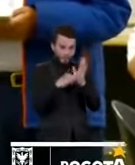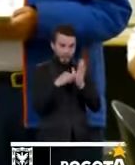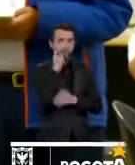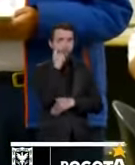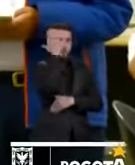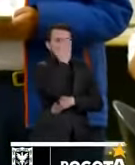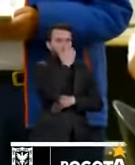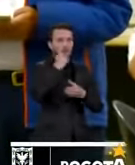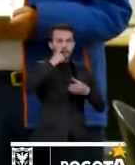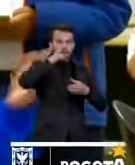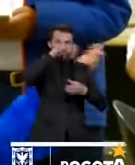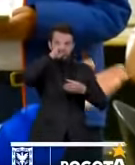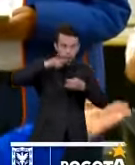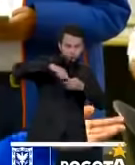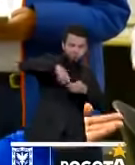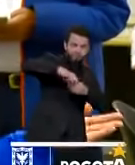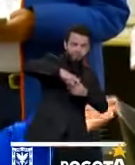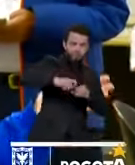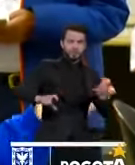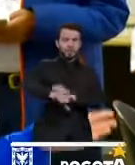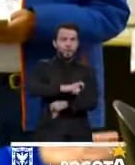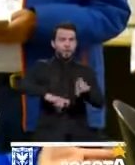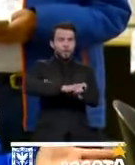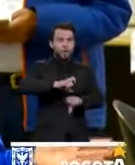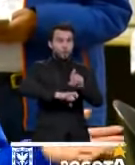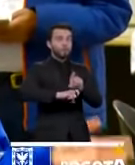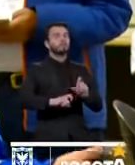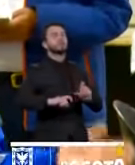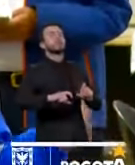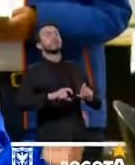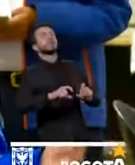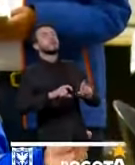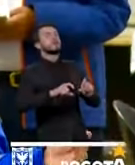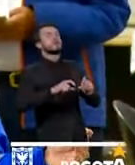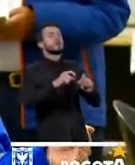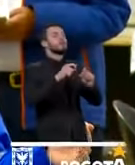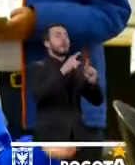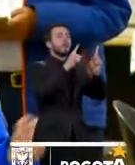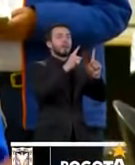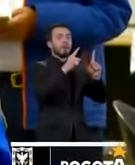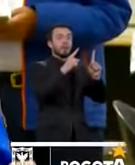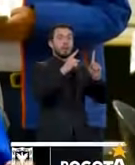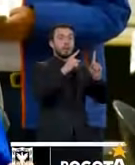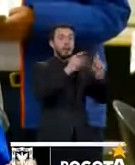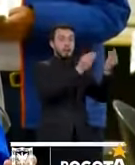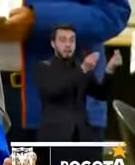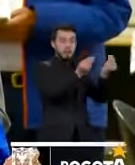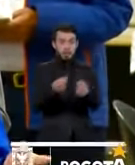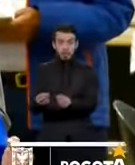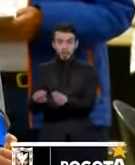2.000 podemos procesar al día, porque esa es la capacidad que tienen los 3 laboratorios que por ahora tenemos habilitados.